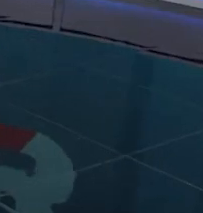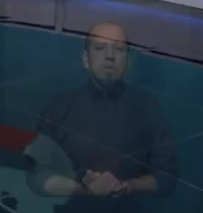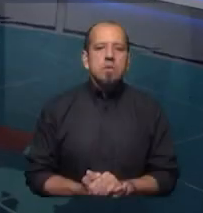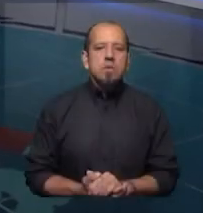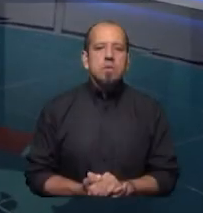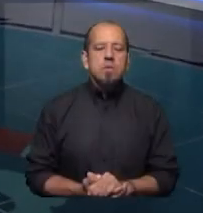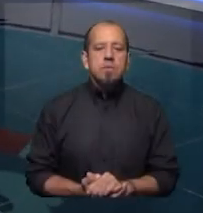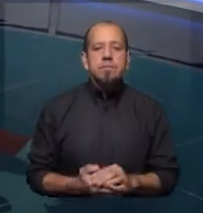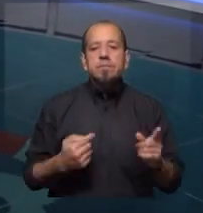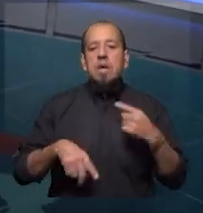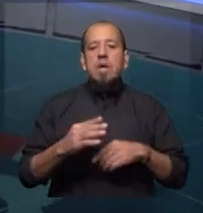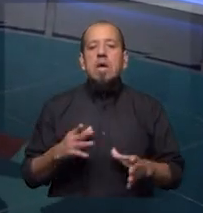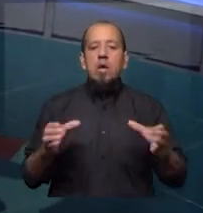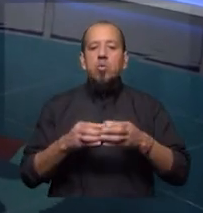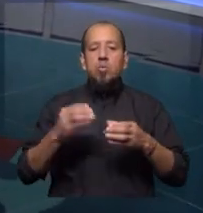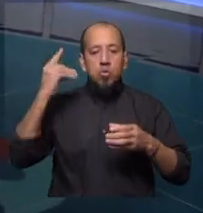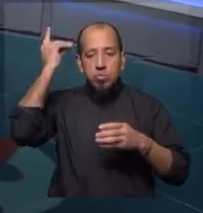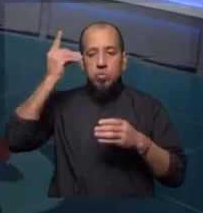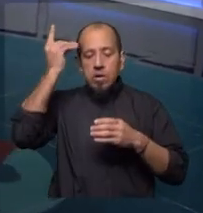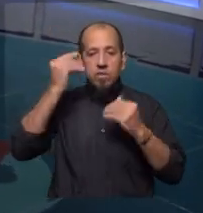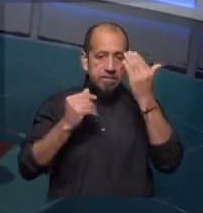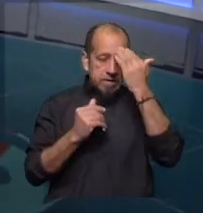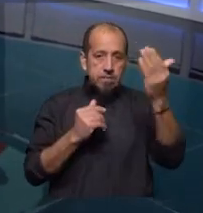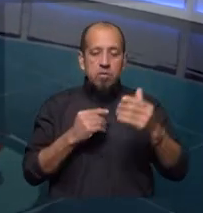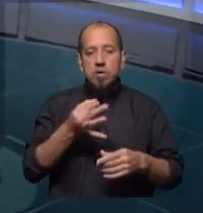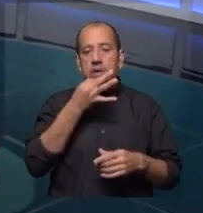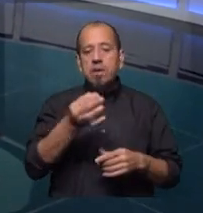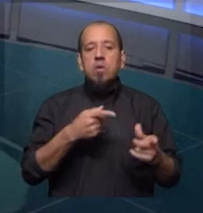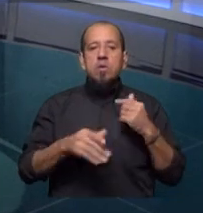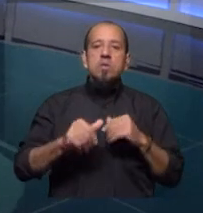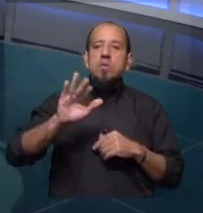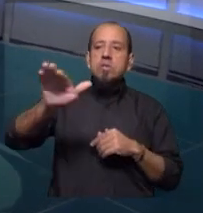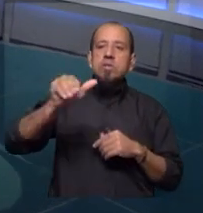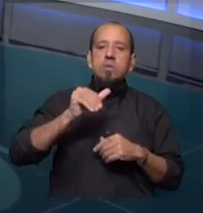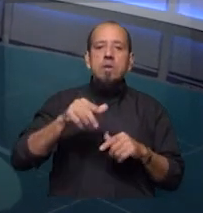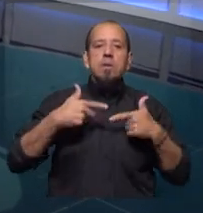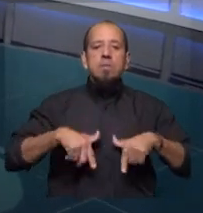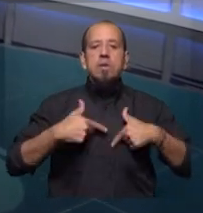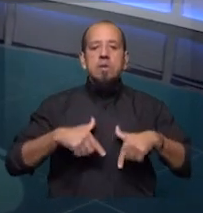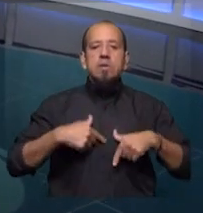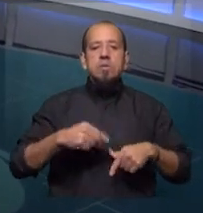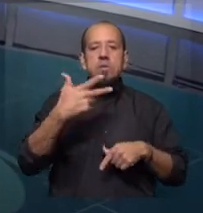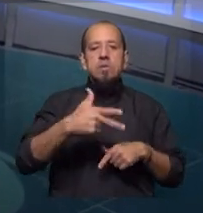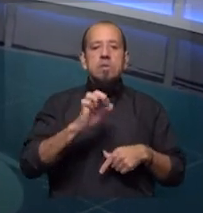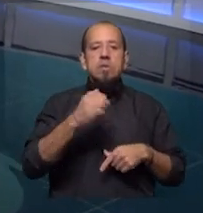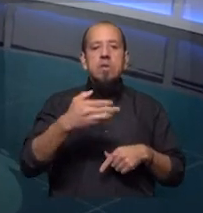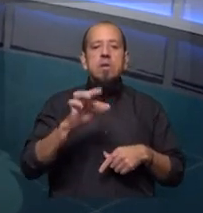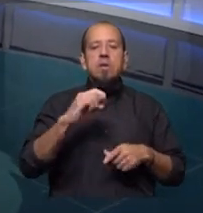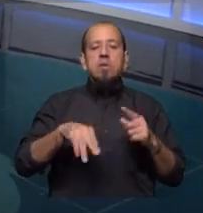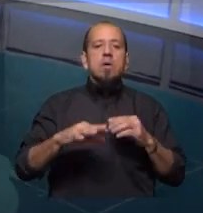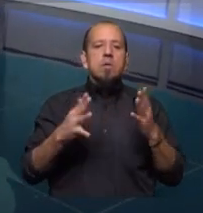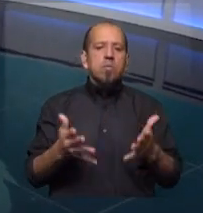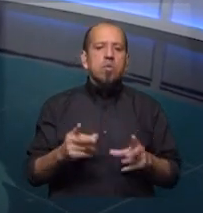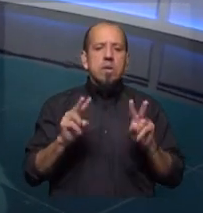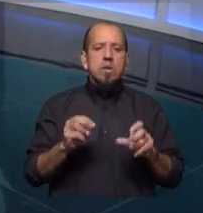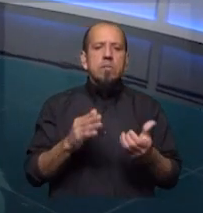la bancada de diputados del frente amplio definió interpelar al ministro del interior Luis Alberto ojevera a partir de los